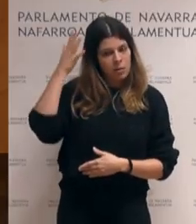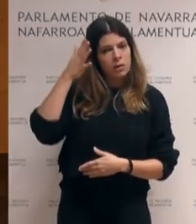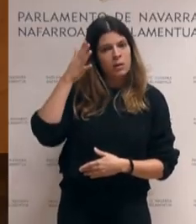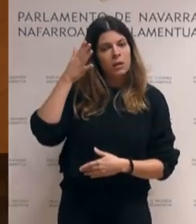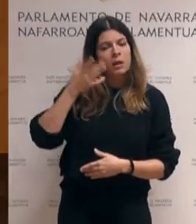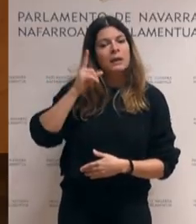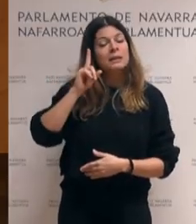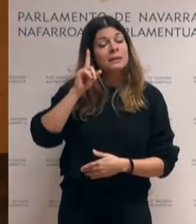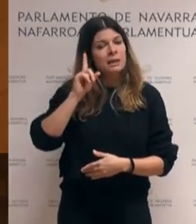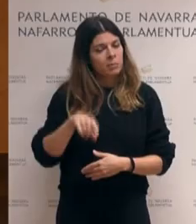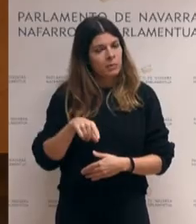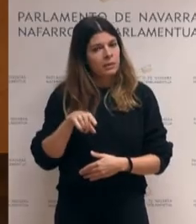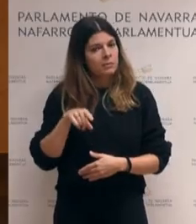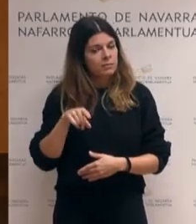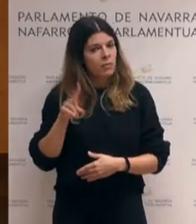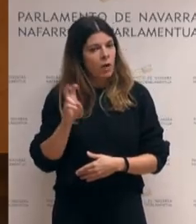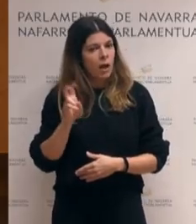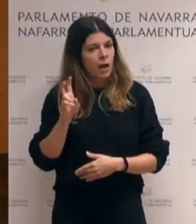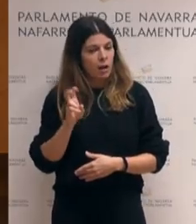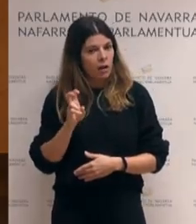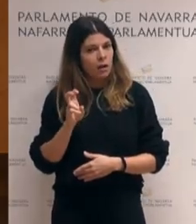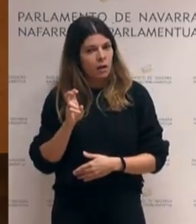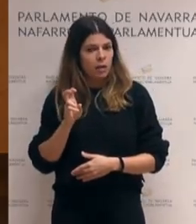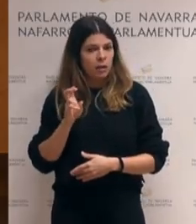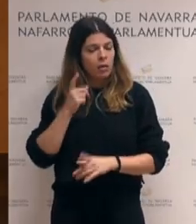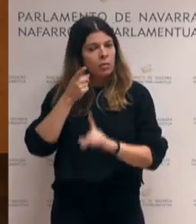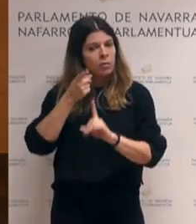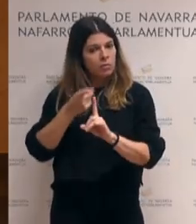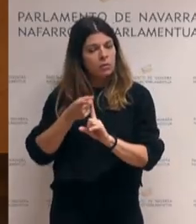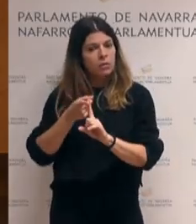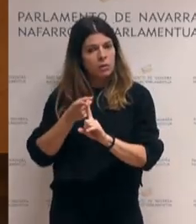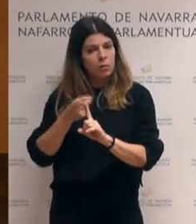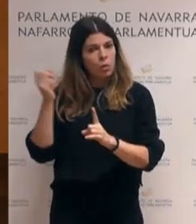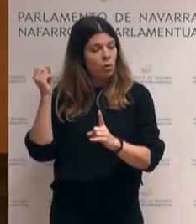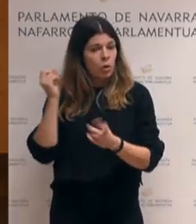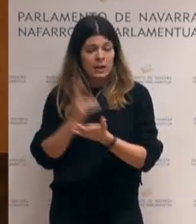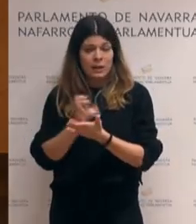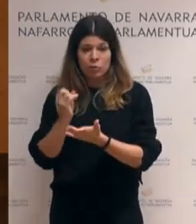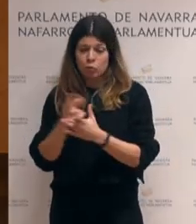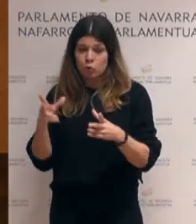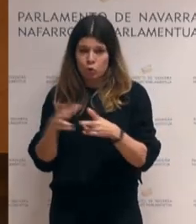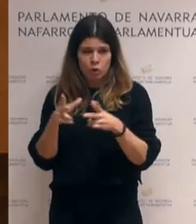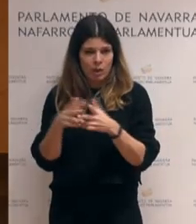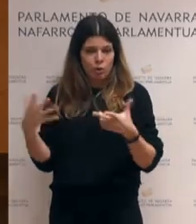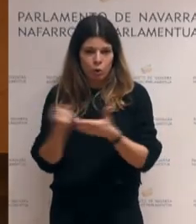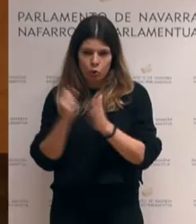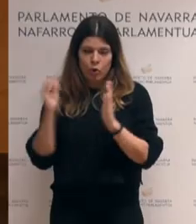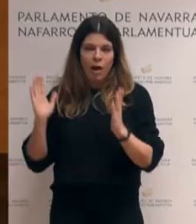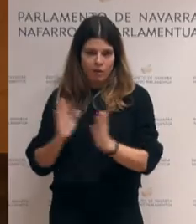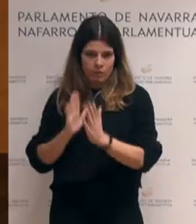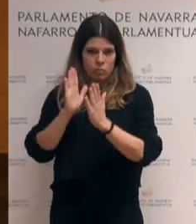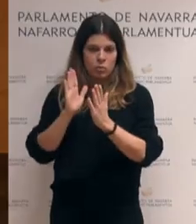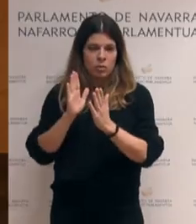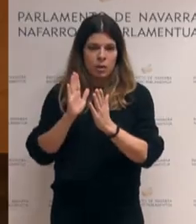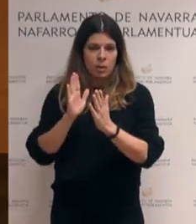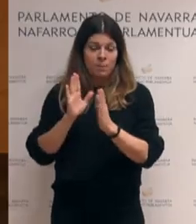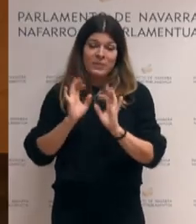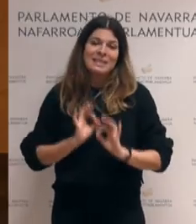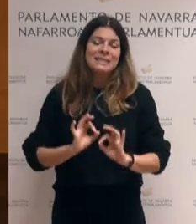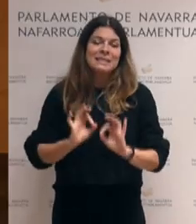como la vía más segura para abordar todos los retos que tenemos como sociedad y entre ellos y